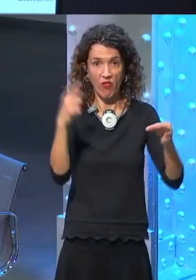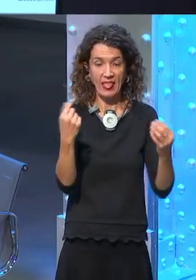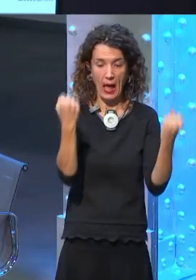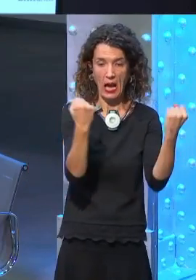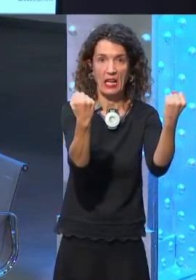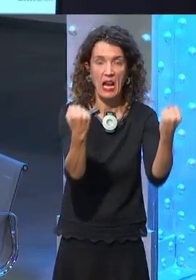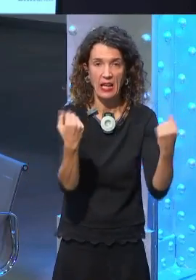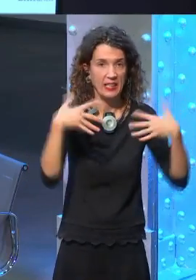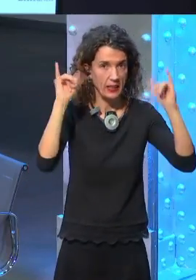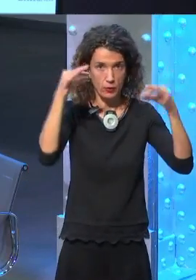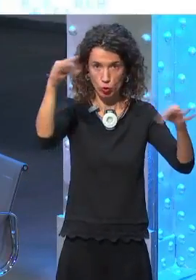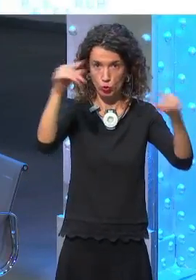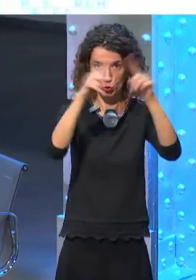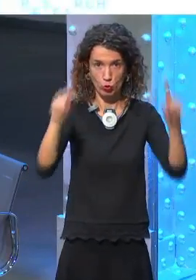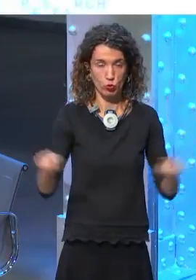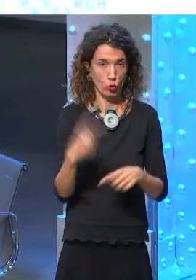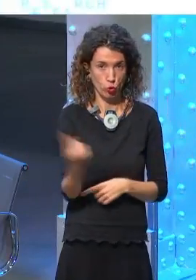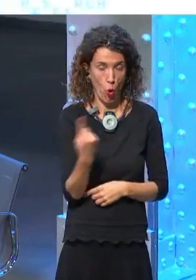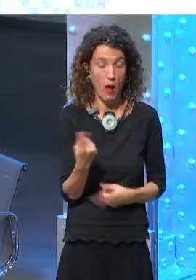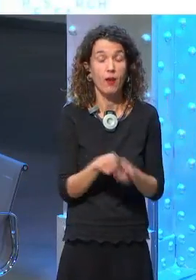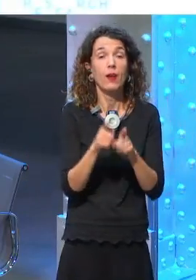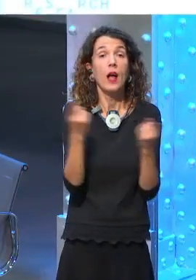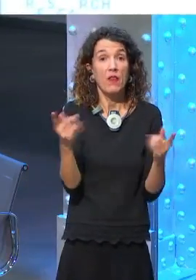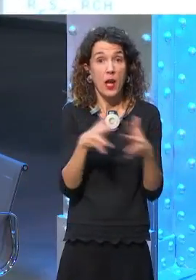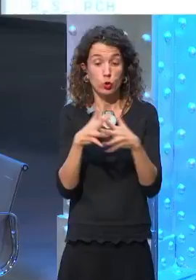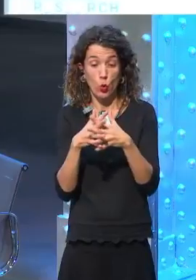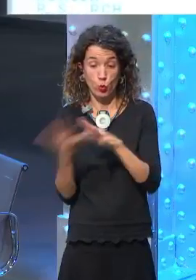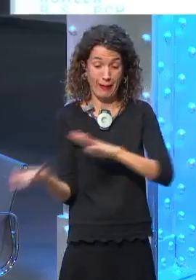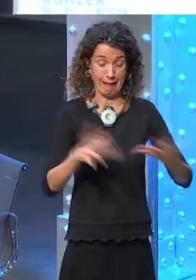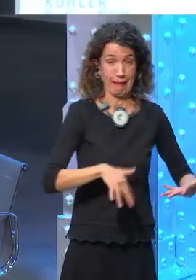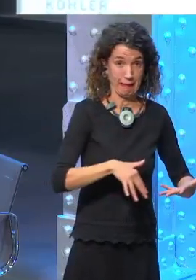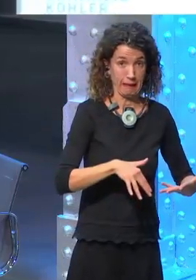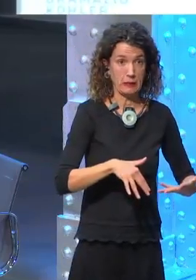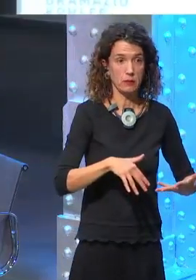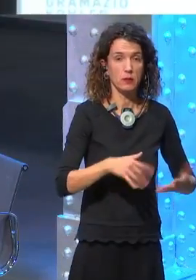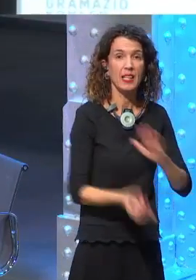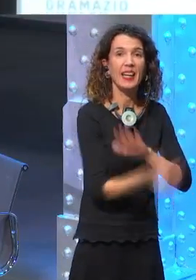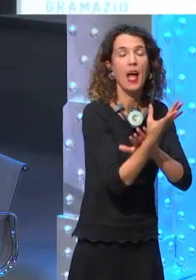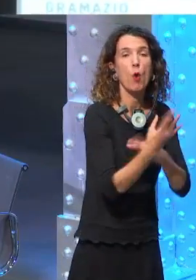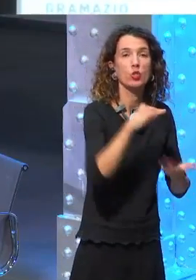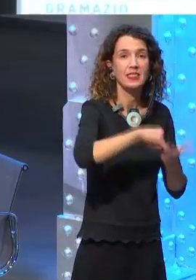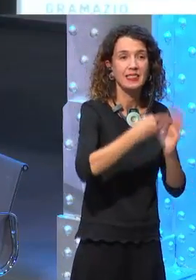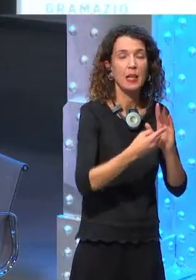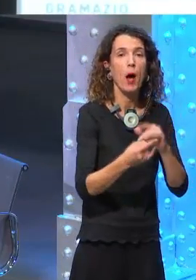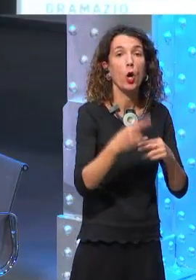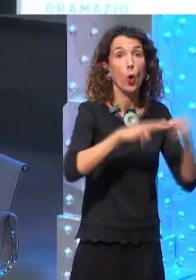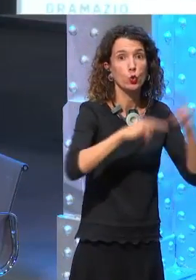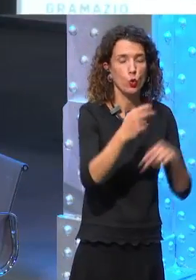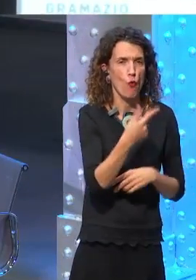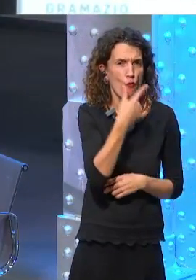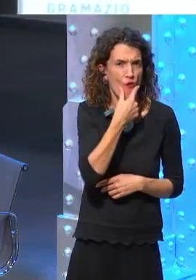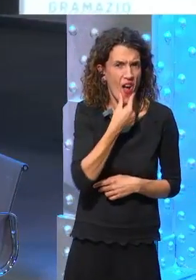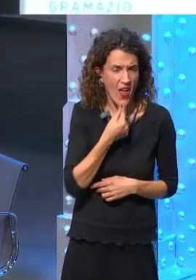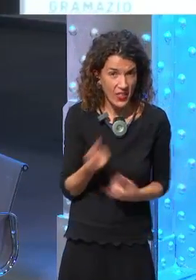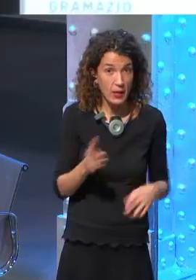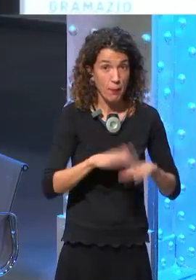Esta lógica estructural se trasladó a este mundo, y a partir de ahí creamos un sistema de construcción muy